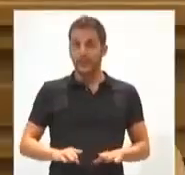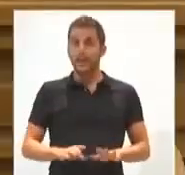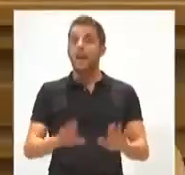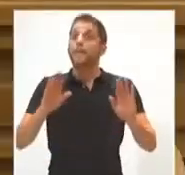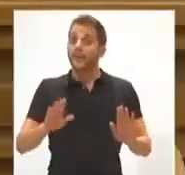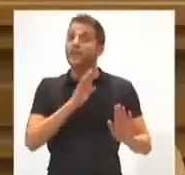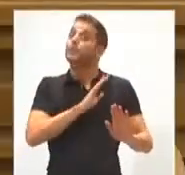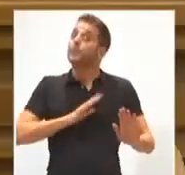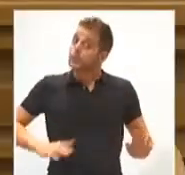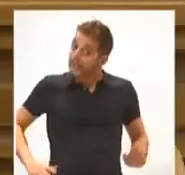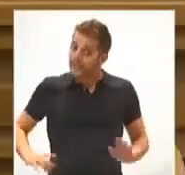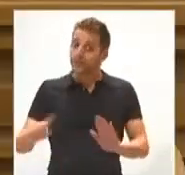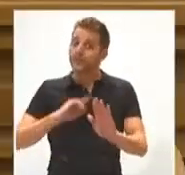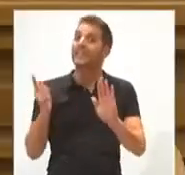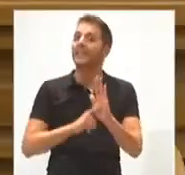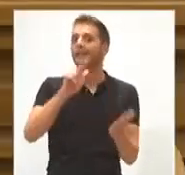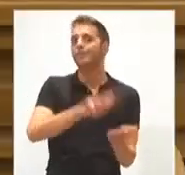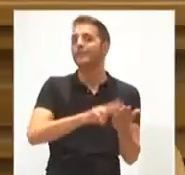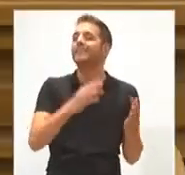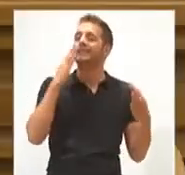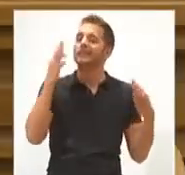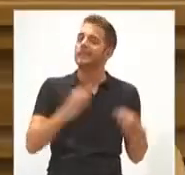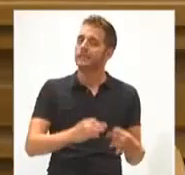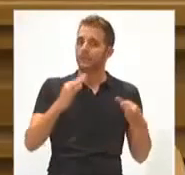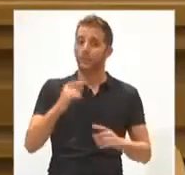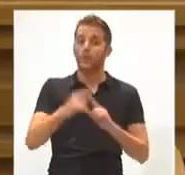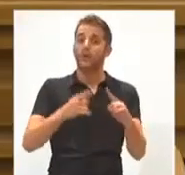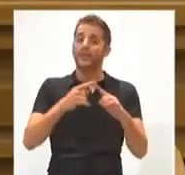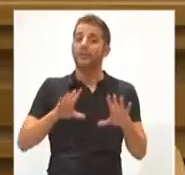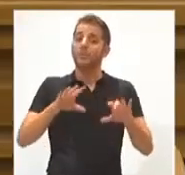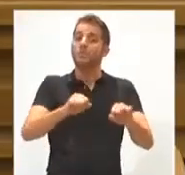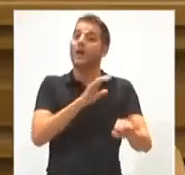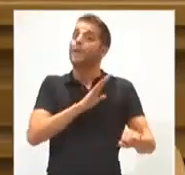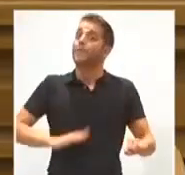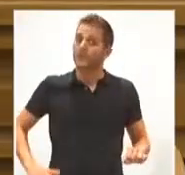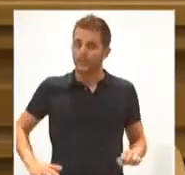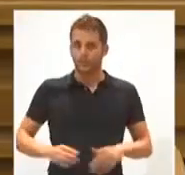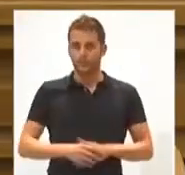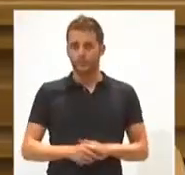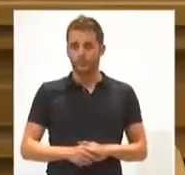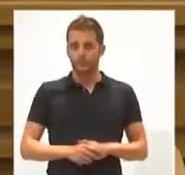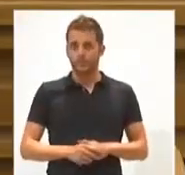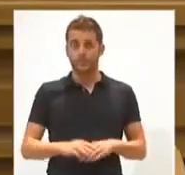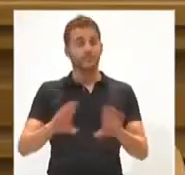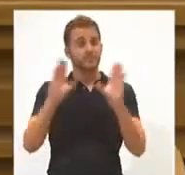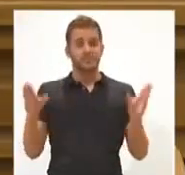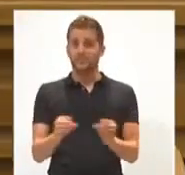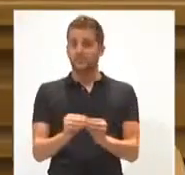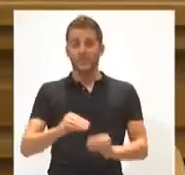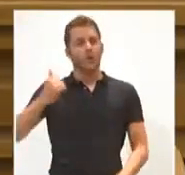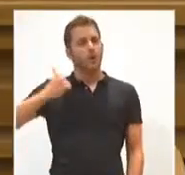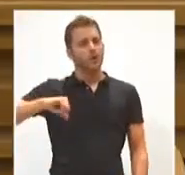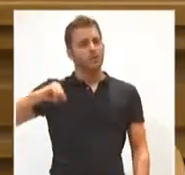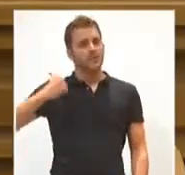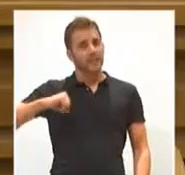conviene de tenerlo asegurado por ley y que por tanto tenga que haber una protección evidente en definitiva los hospitales se han